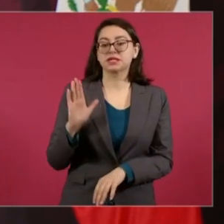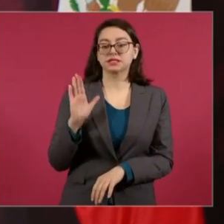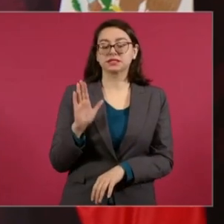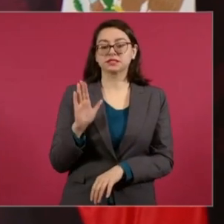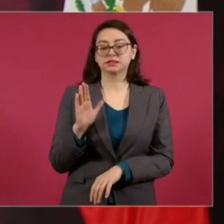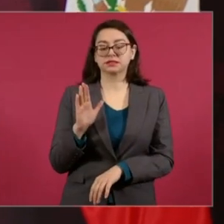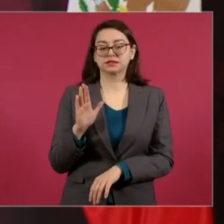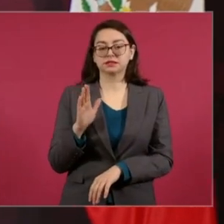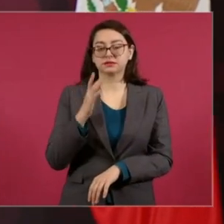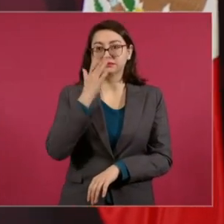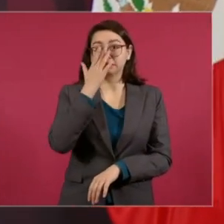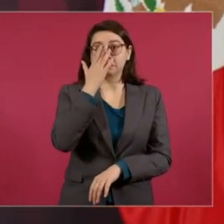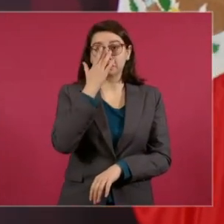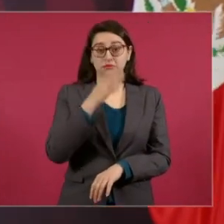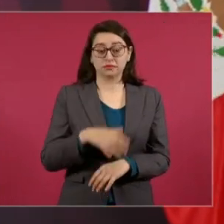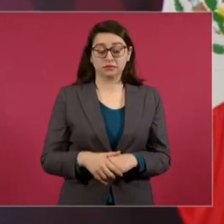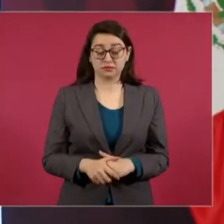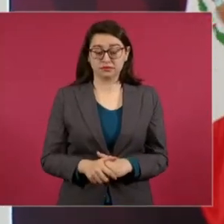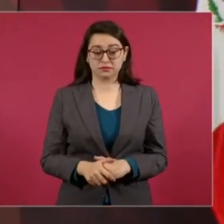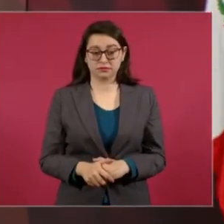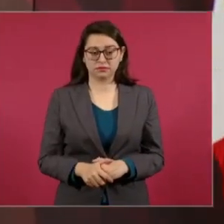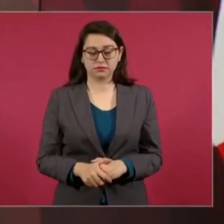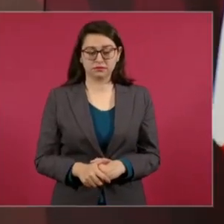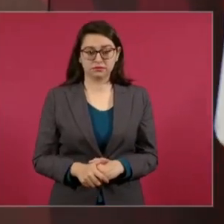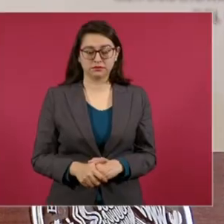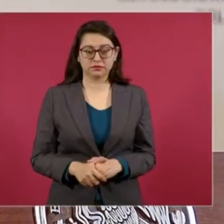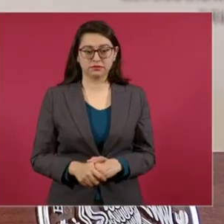En una ocasión